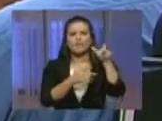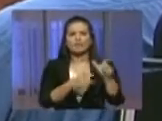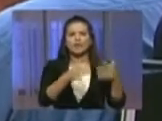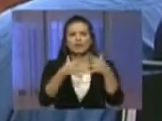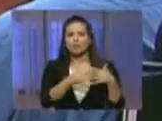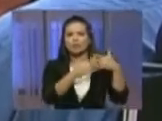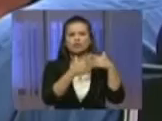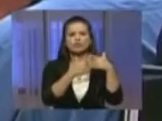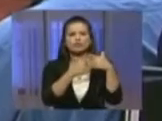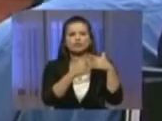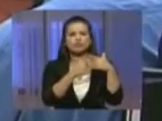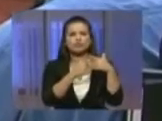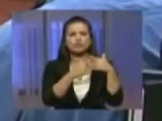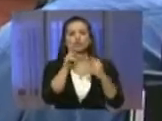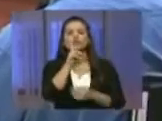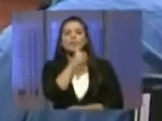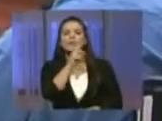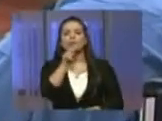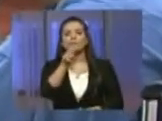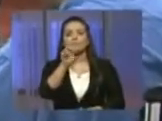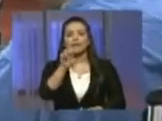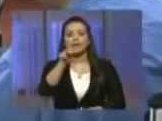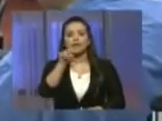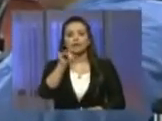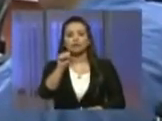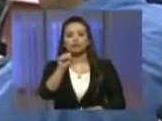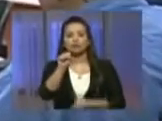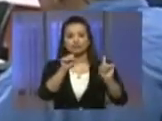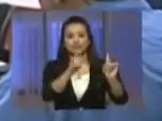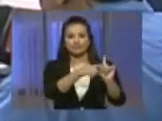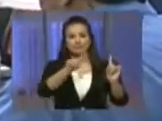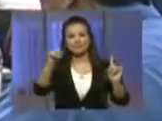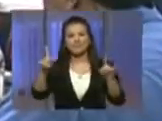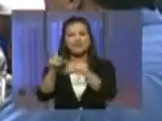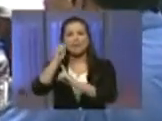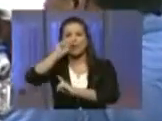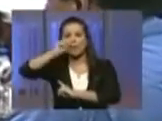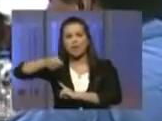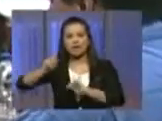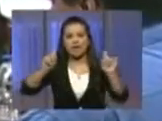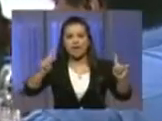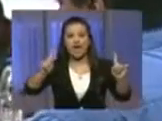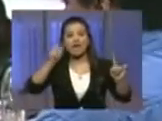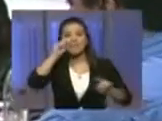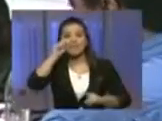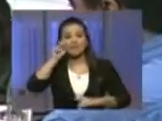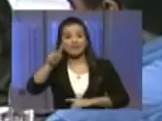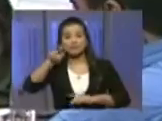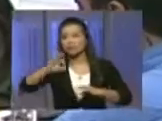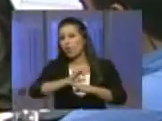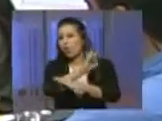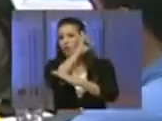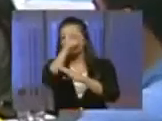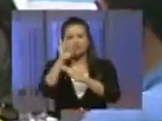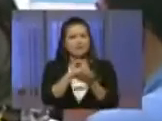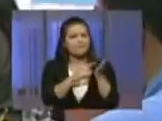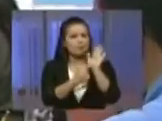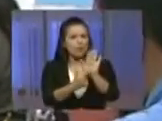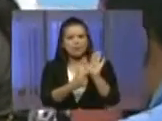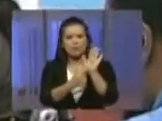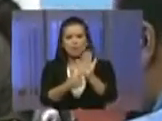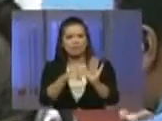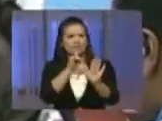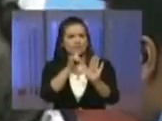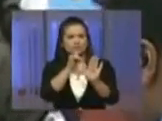Williams Venus Williams contra una ucraniana y t ve está todo el día desde la mañana presentando lo